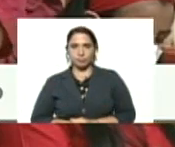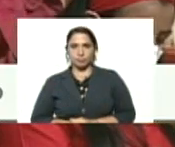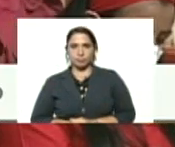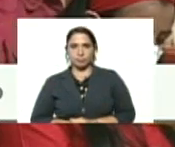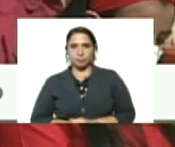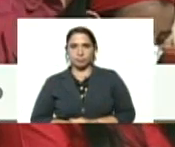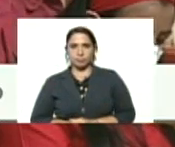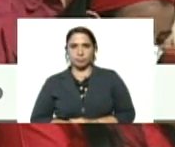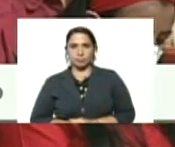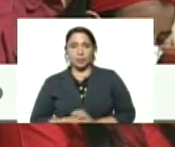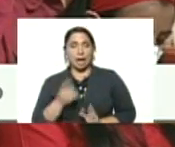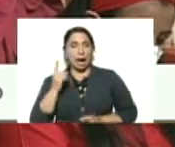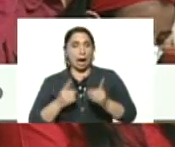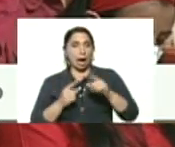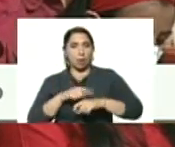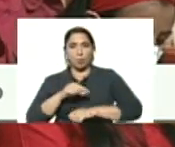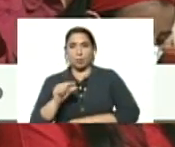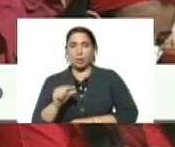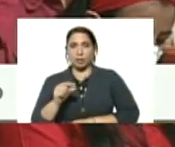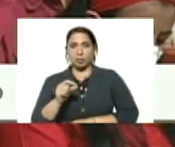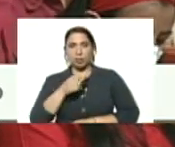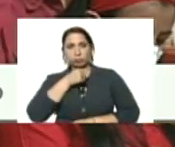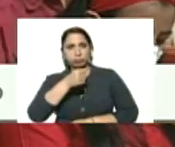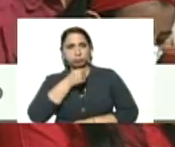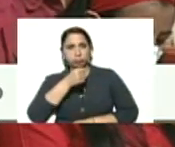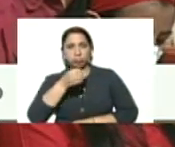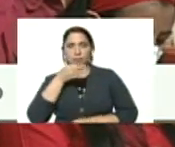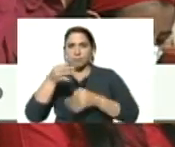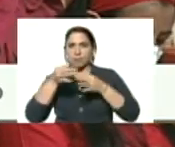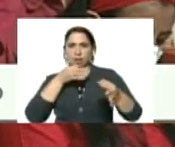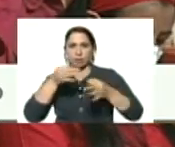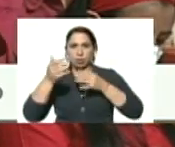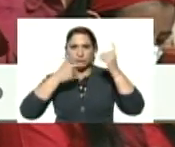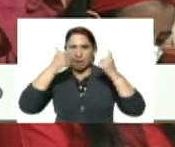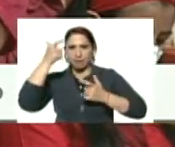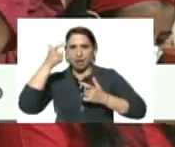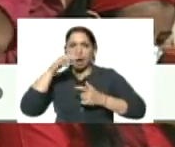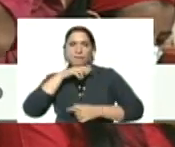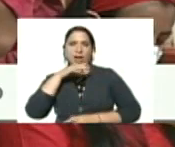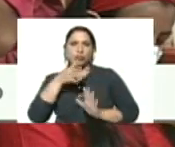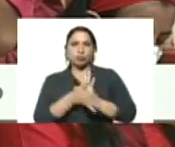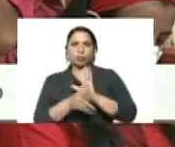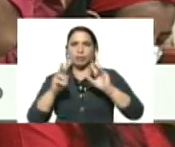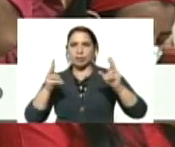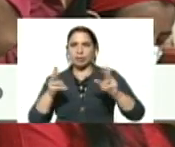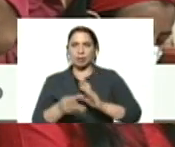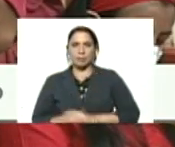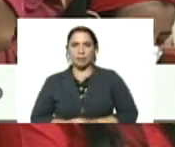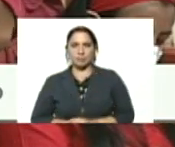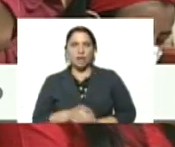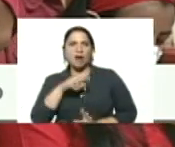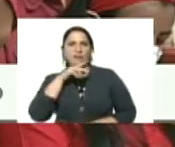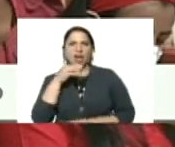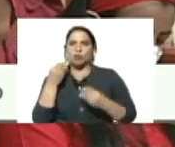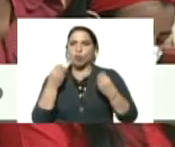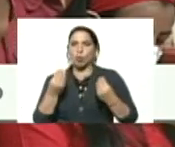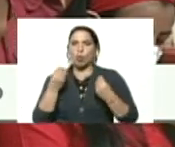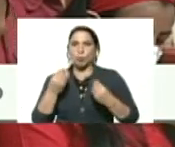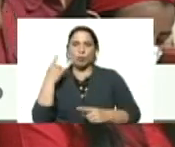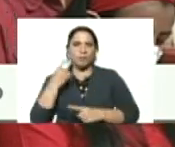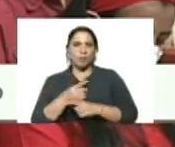en algún momento, una intervención del presidente hablando sobre ese tema, hablando sobre la, cómo debíamos